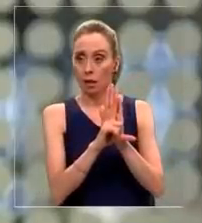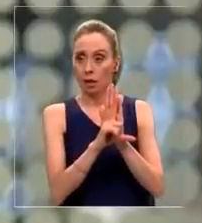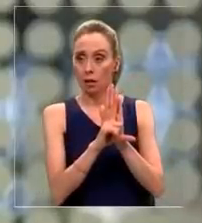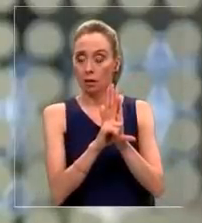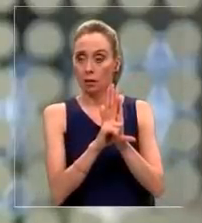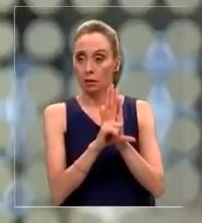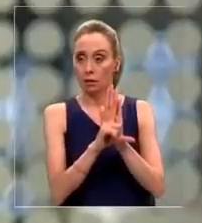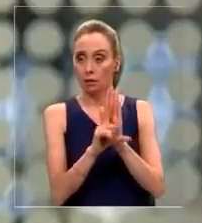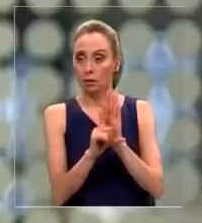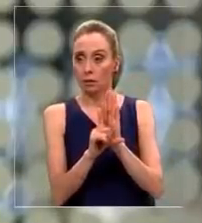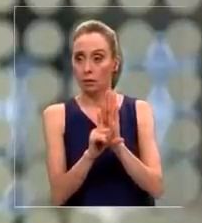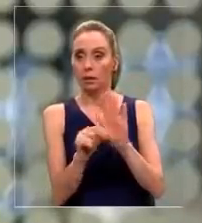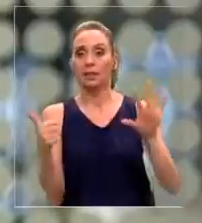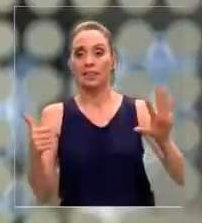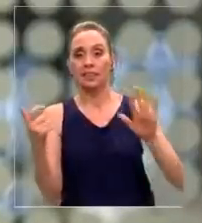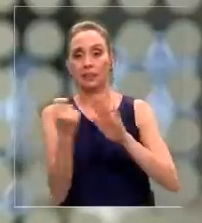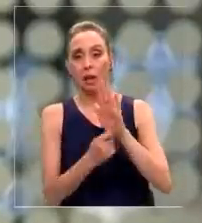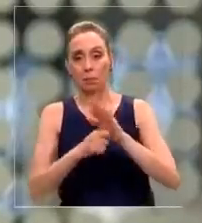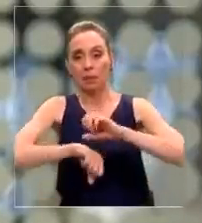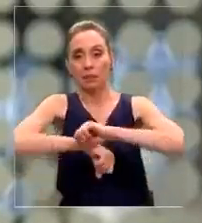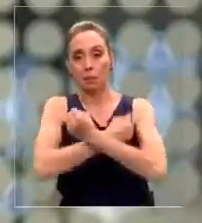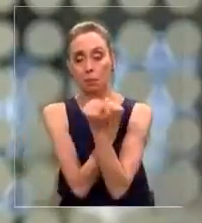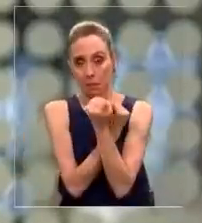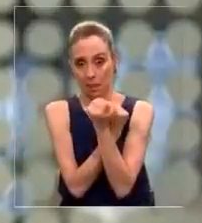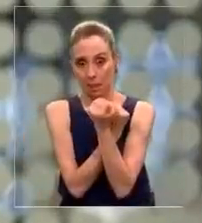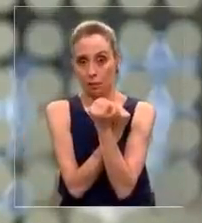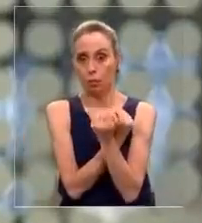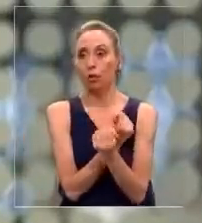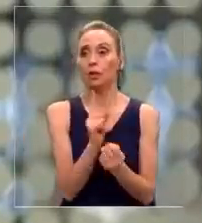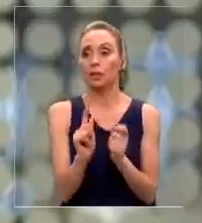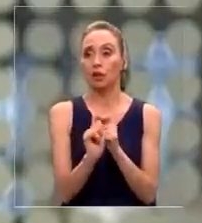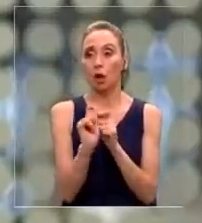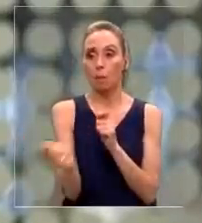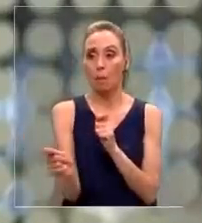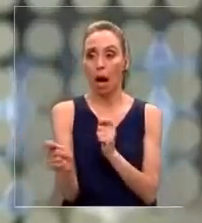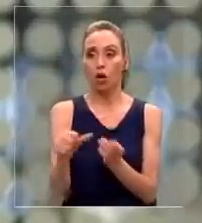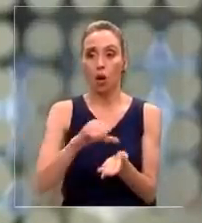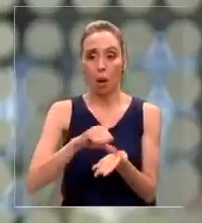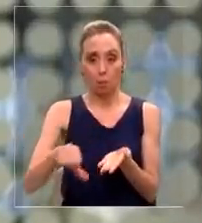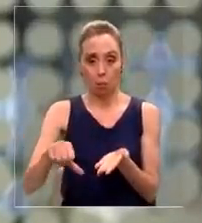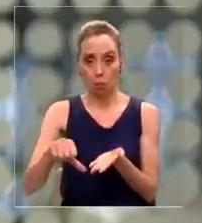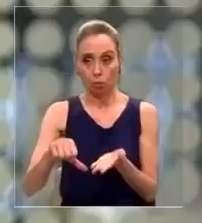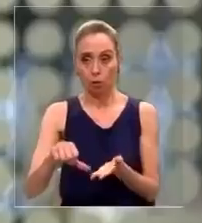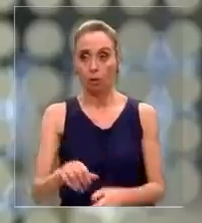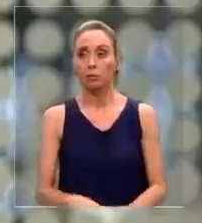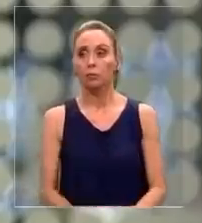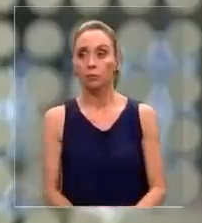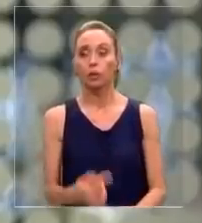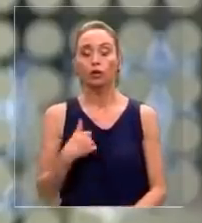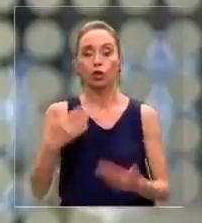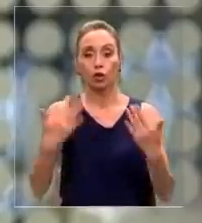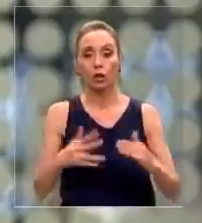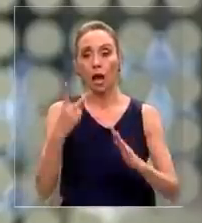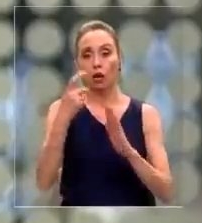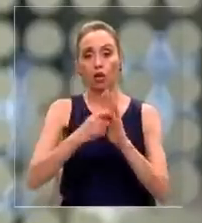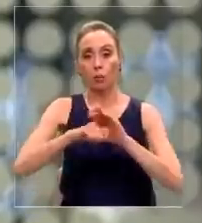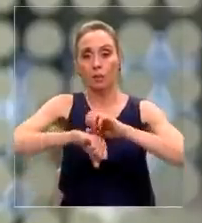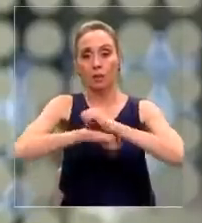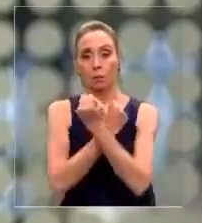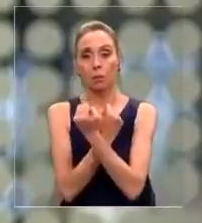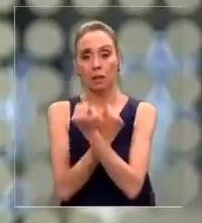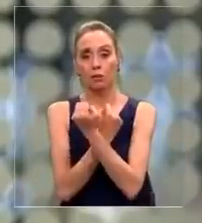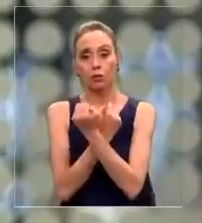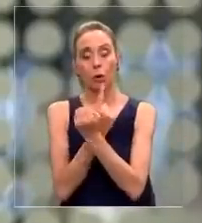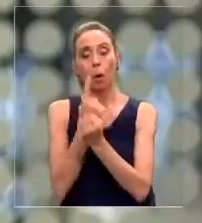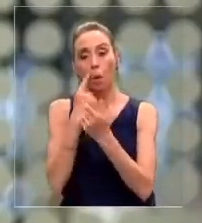son 6 meses de prisión si es que uno no paga esta multa, de lo cual yo ya estuve 2 meses en prisión